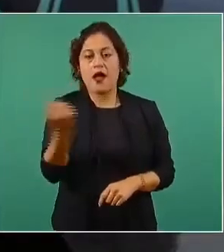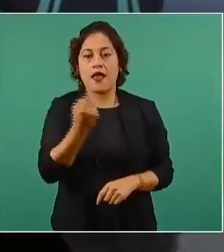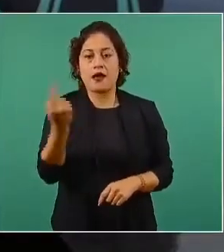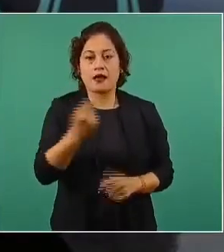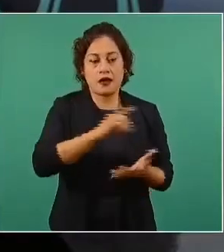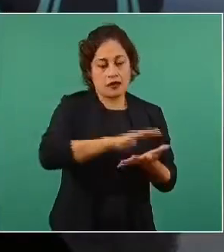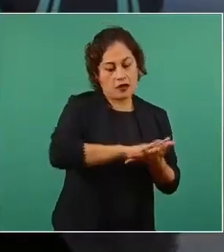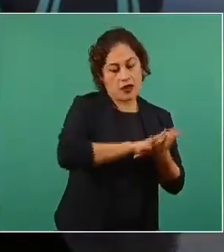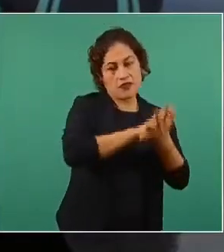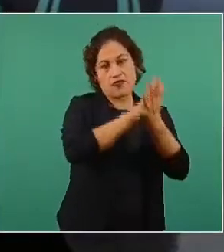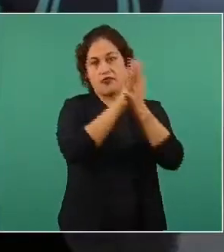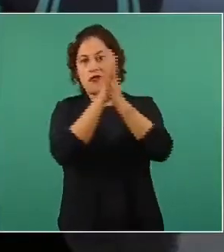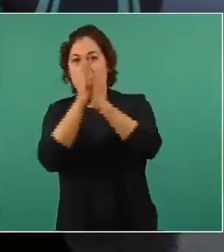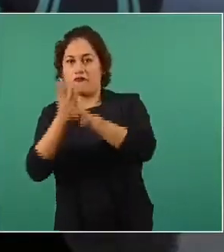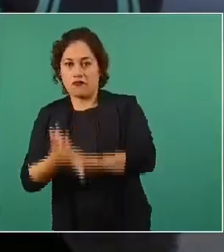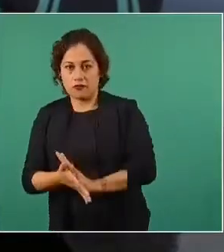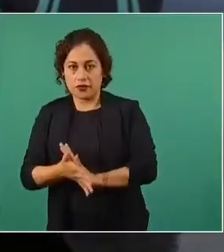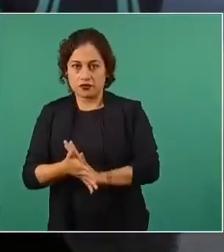del pueblo.